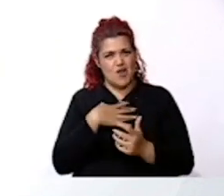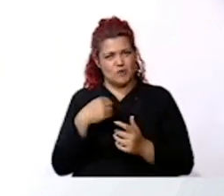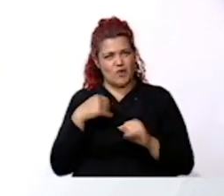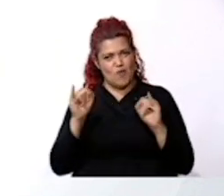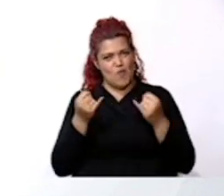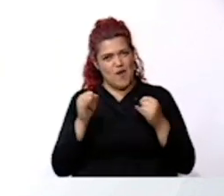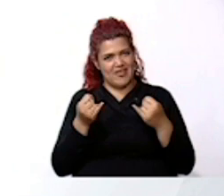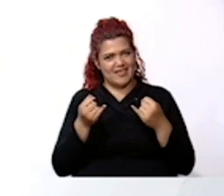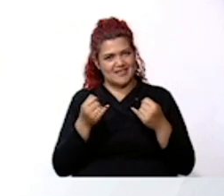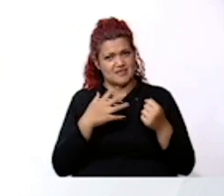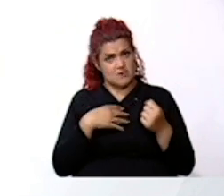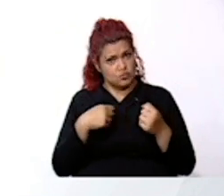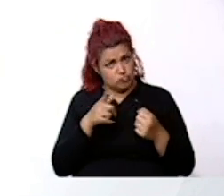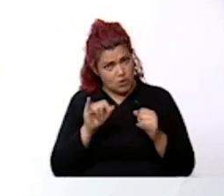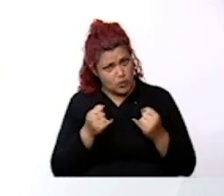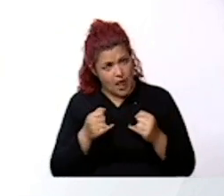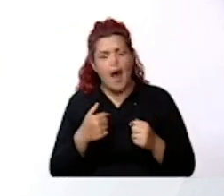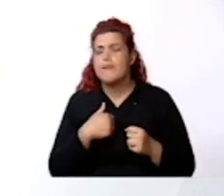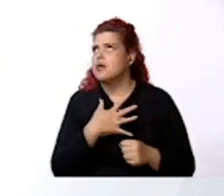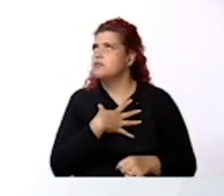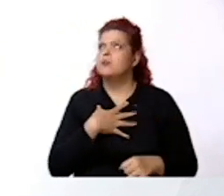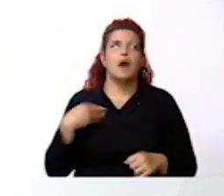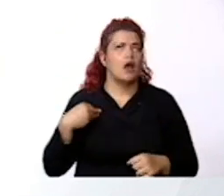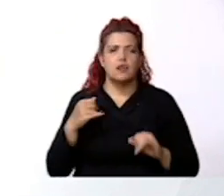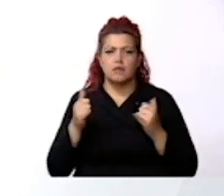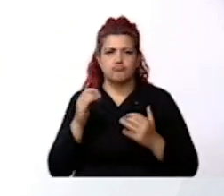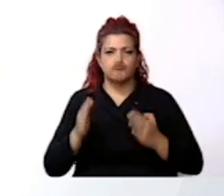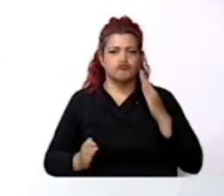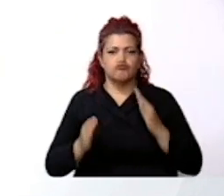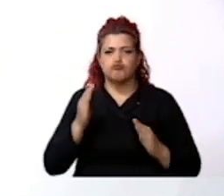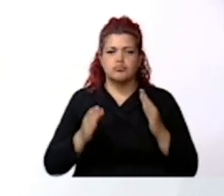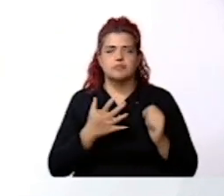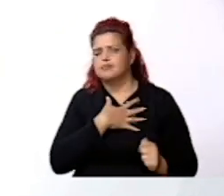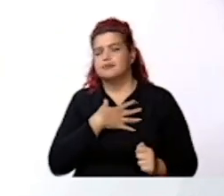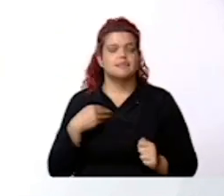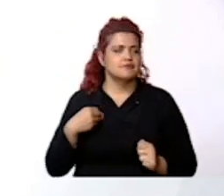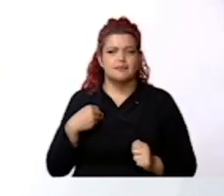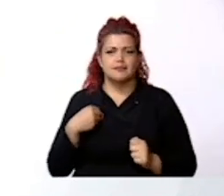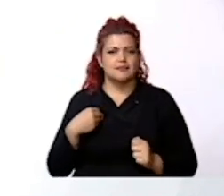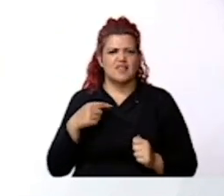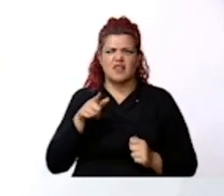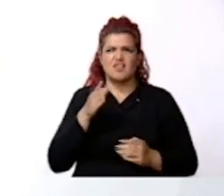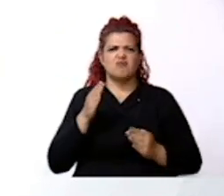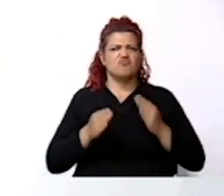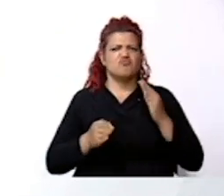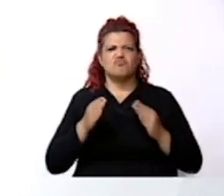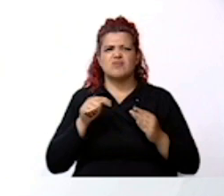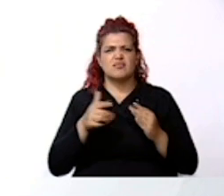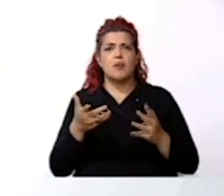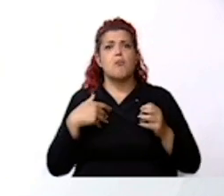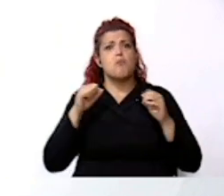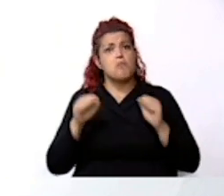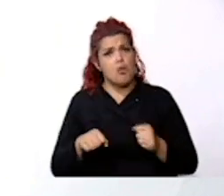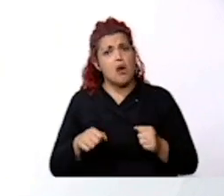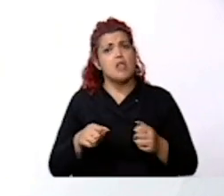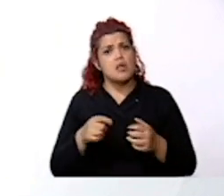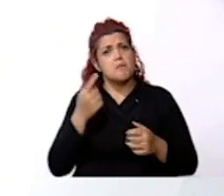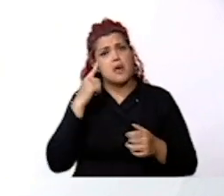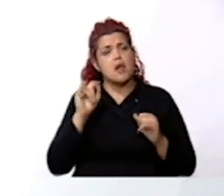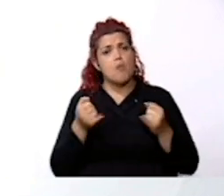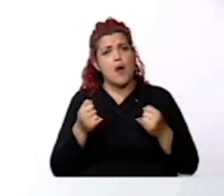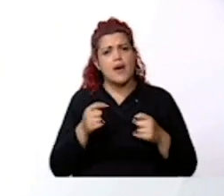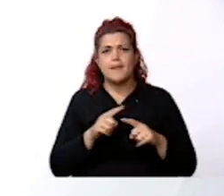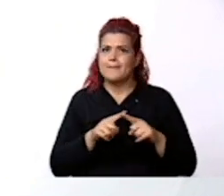juguetes? A mí me encantan los robots de juguetes. Ese es un robot que nos puede servir para jugar,